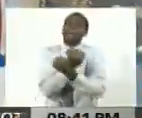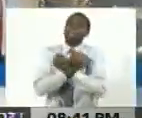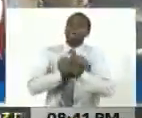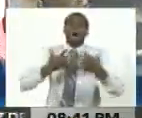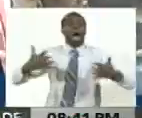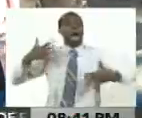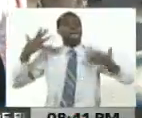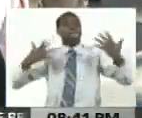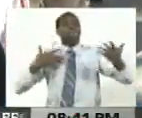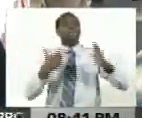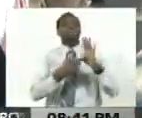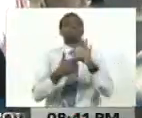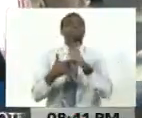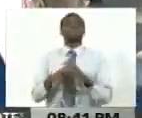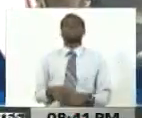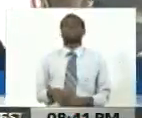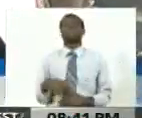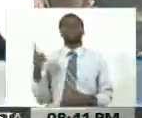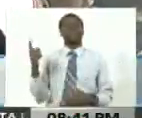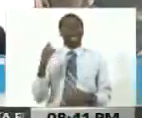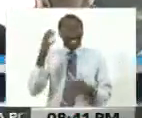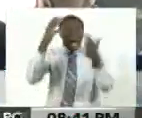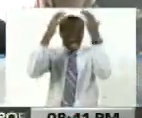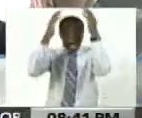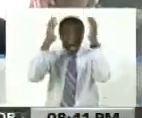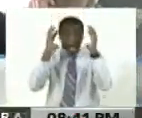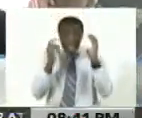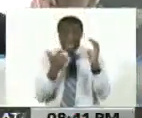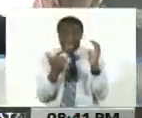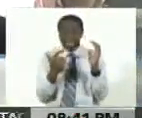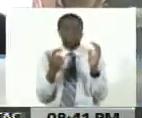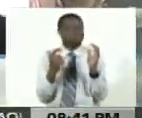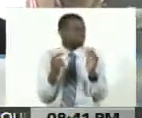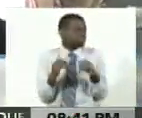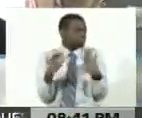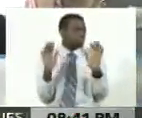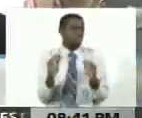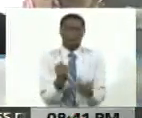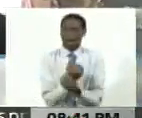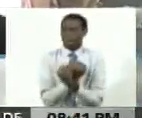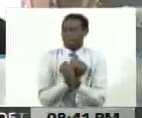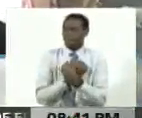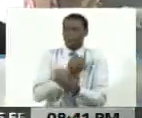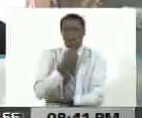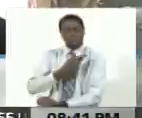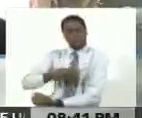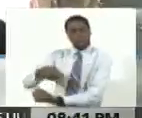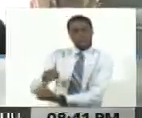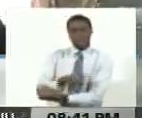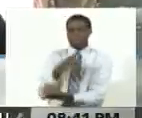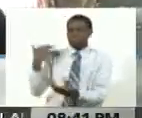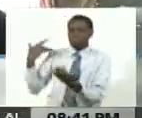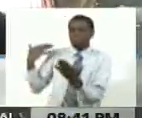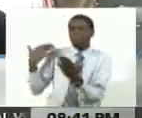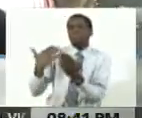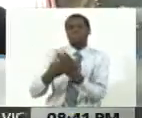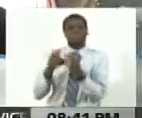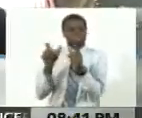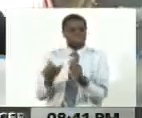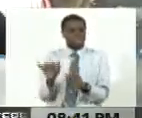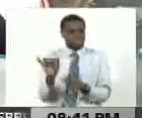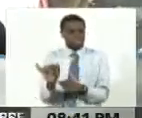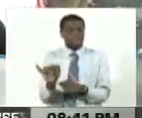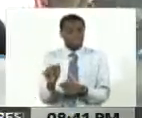Alí I es la esperanza. En su canto y en su poesía y en toda su trayectoria, Alí